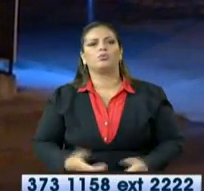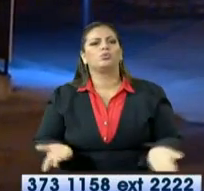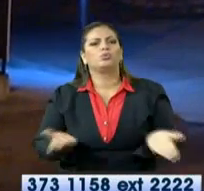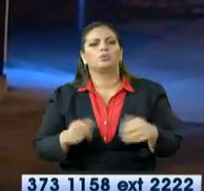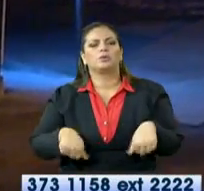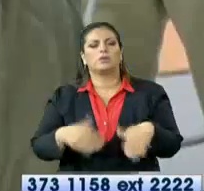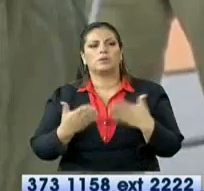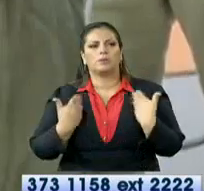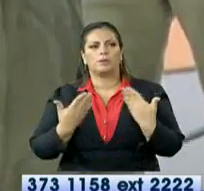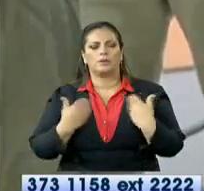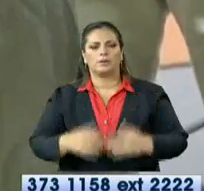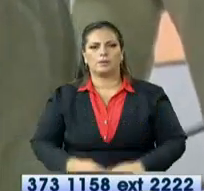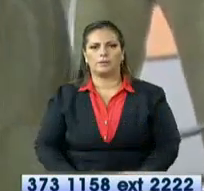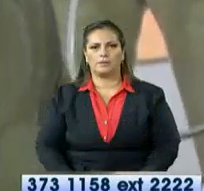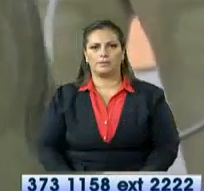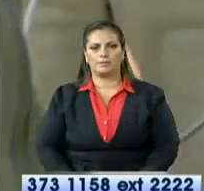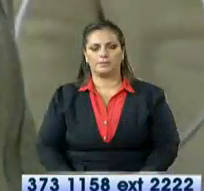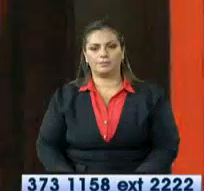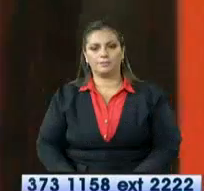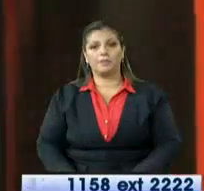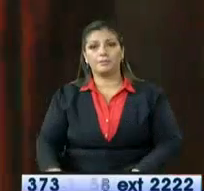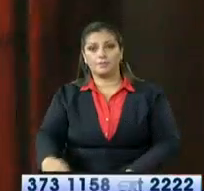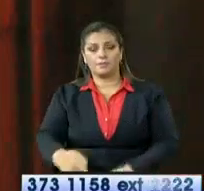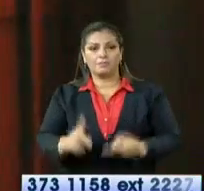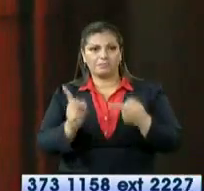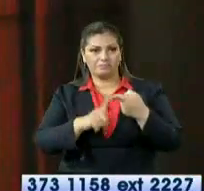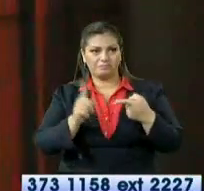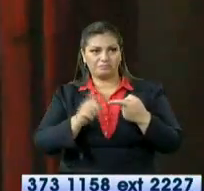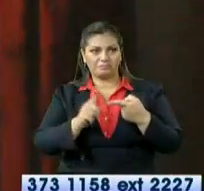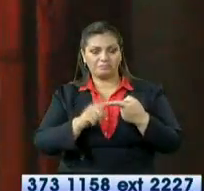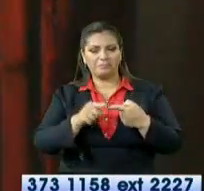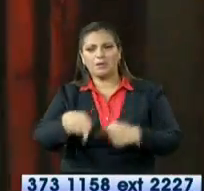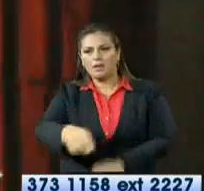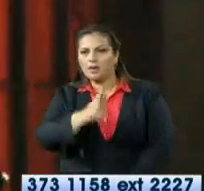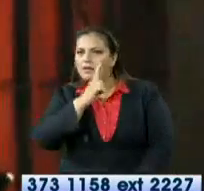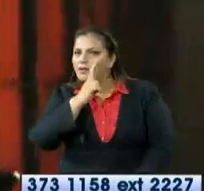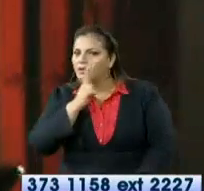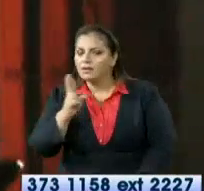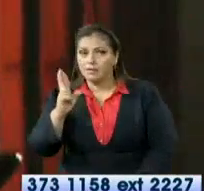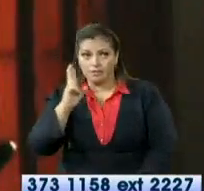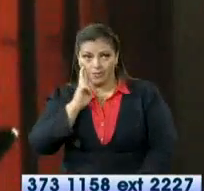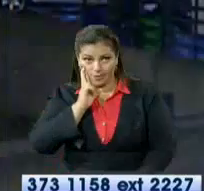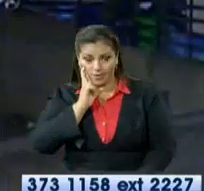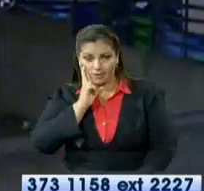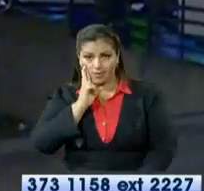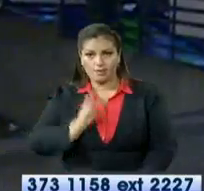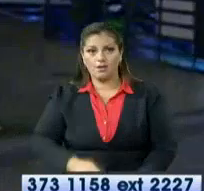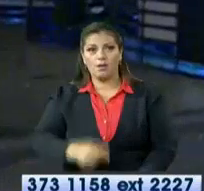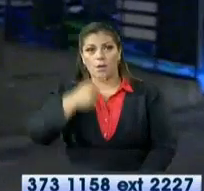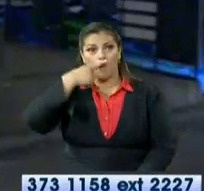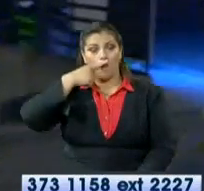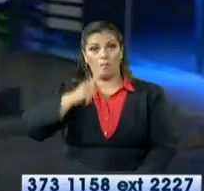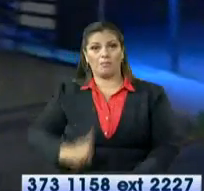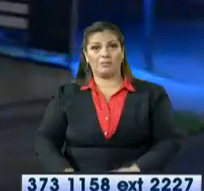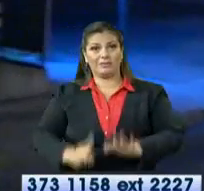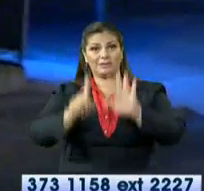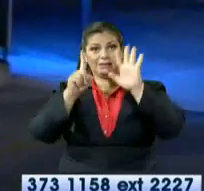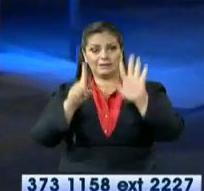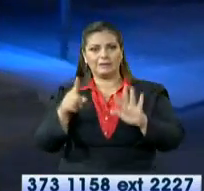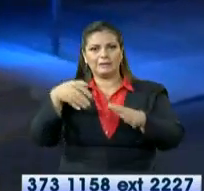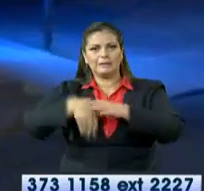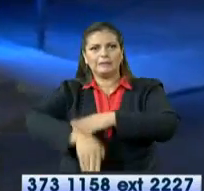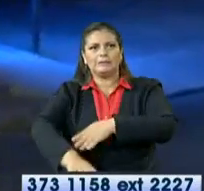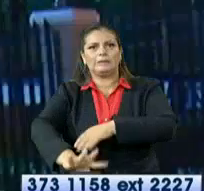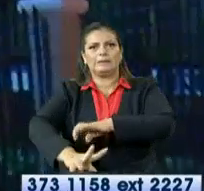Seis delincuentes a bordo de tres motocicletas llegaron hasta un local de comidas rápidas, ubicado en Plaza Ceibos, en el noroeste